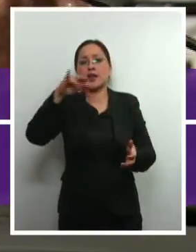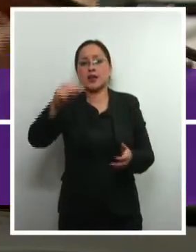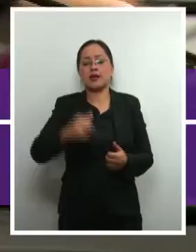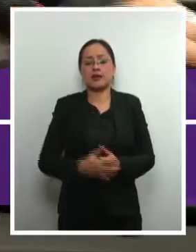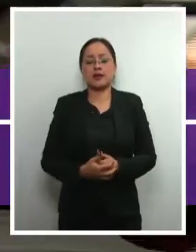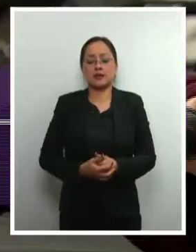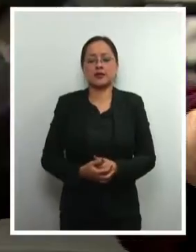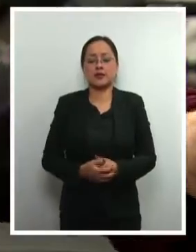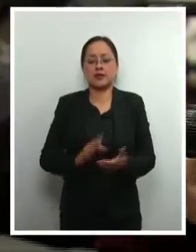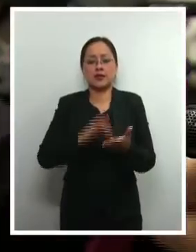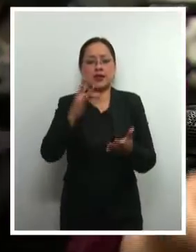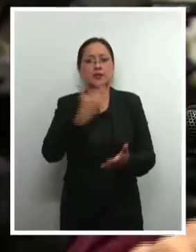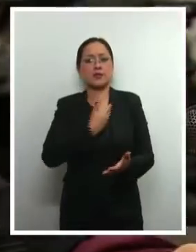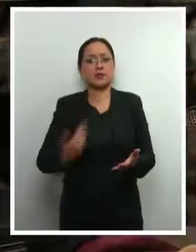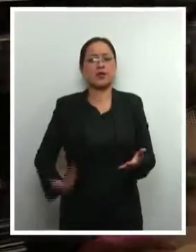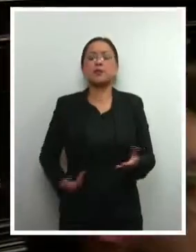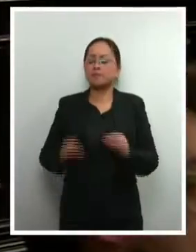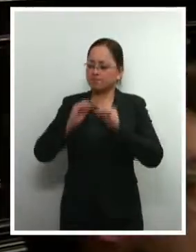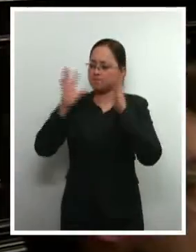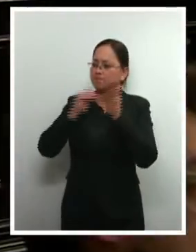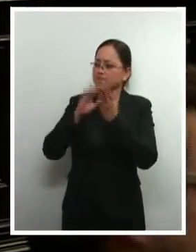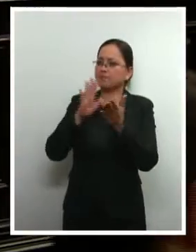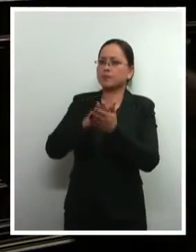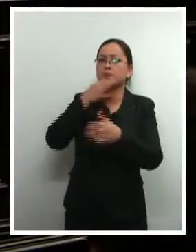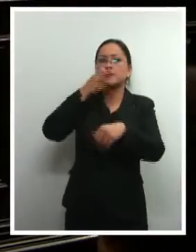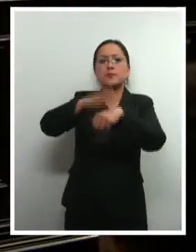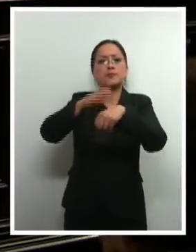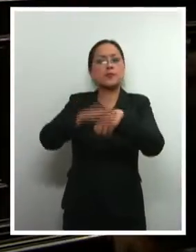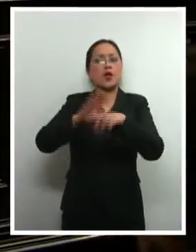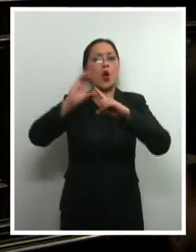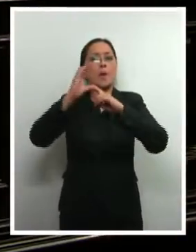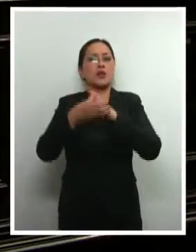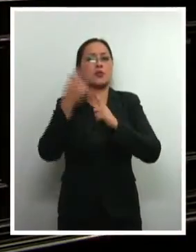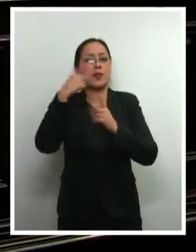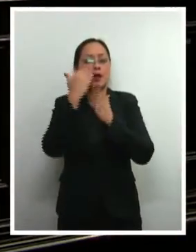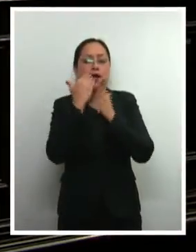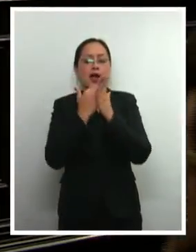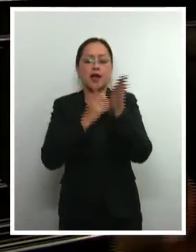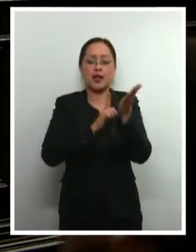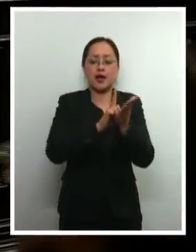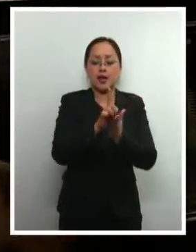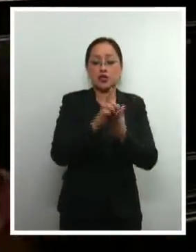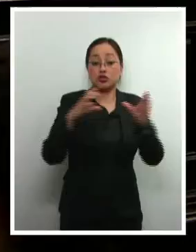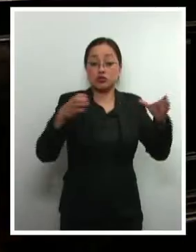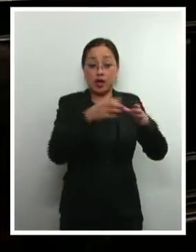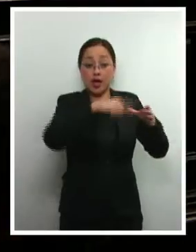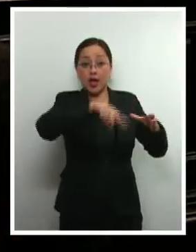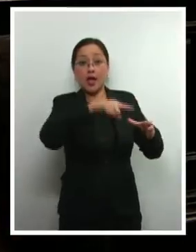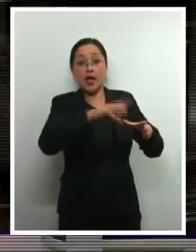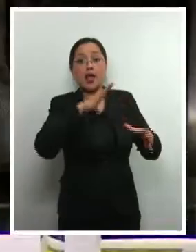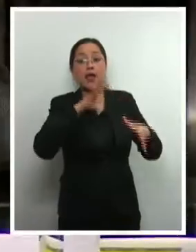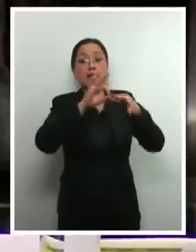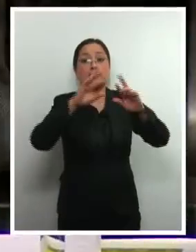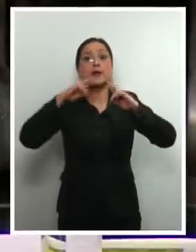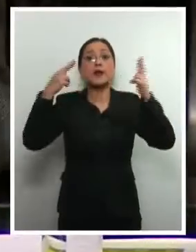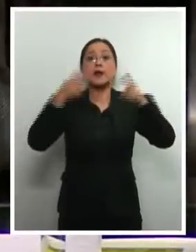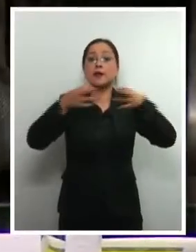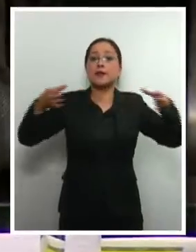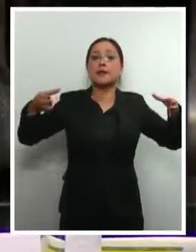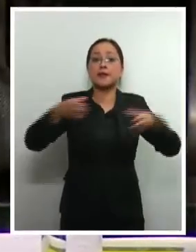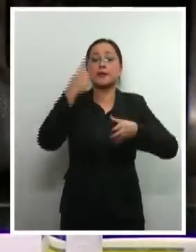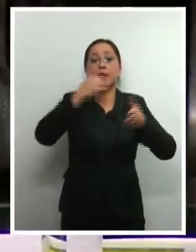presidente. Confirmamos, se convoca a la Comisión Carta de Derechos a reunión